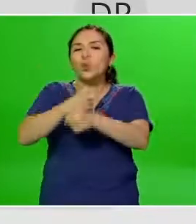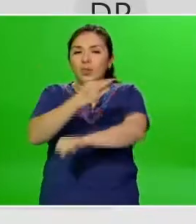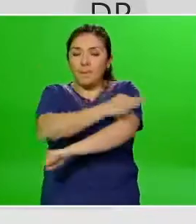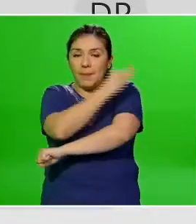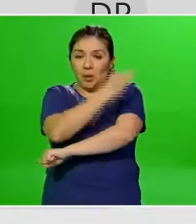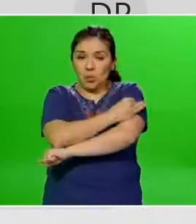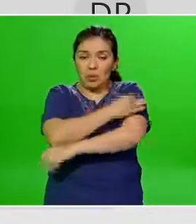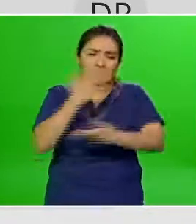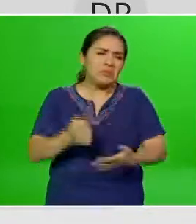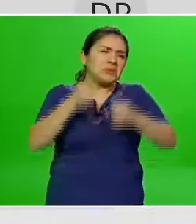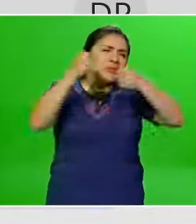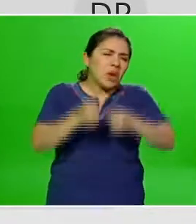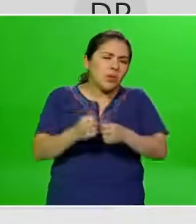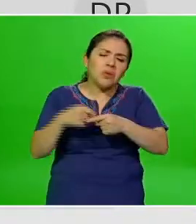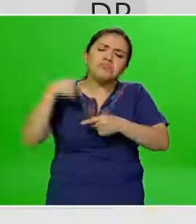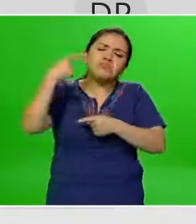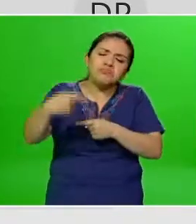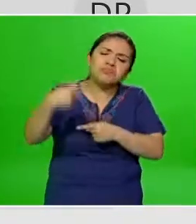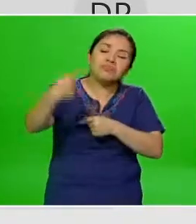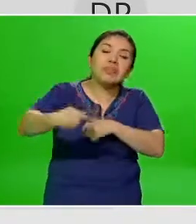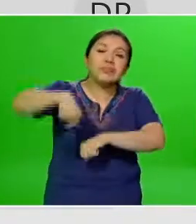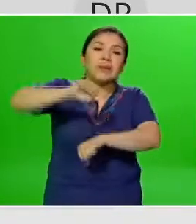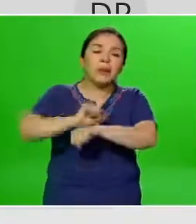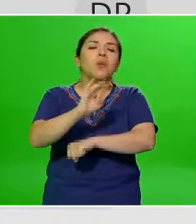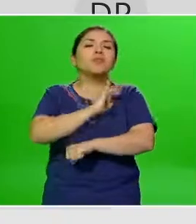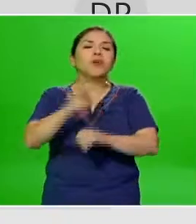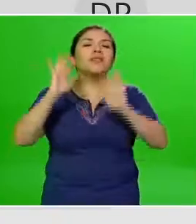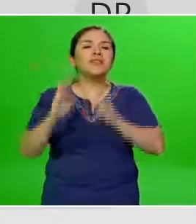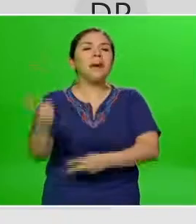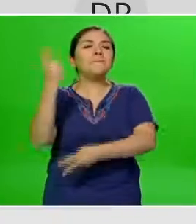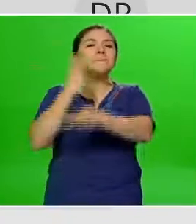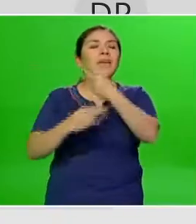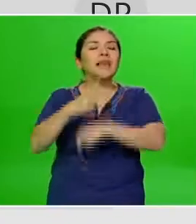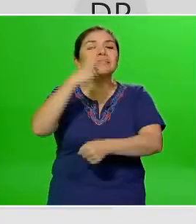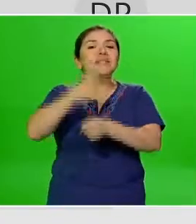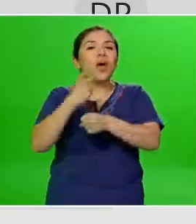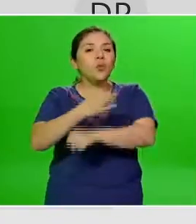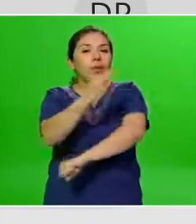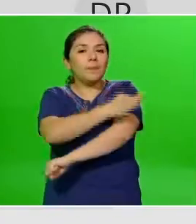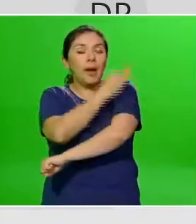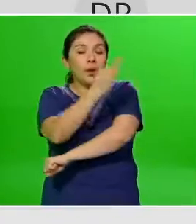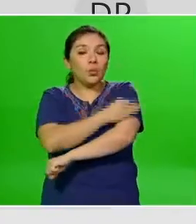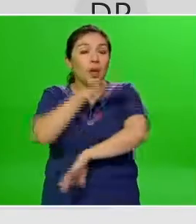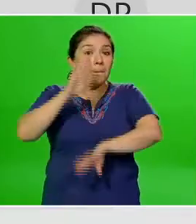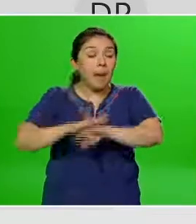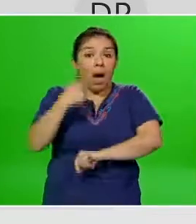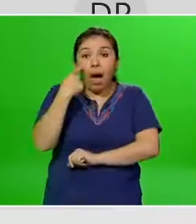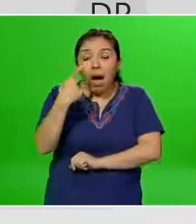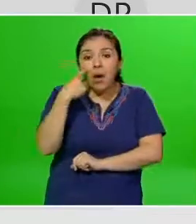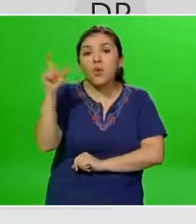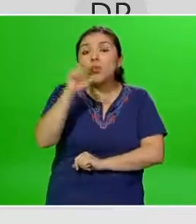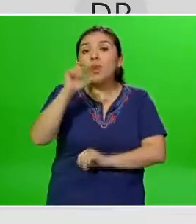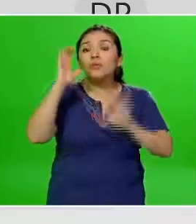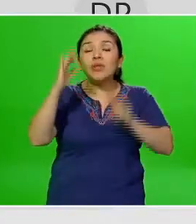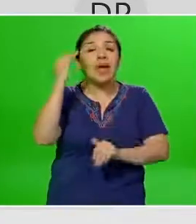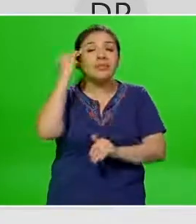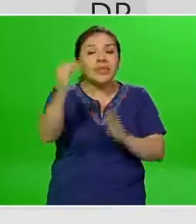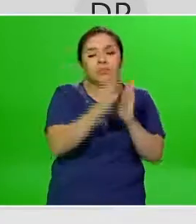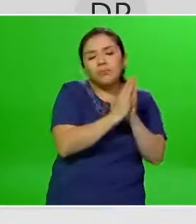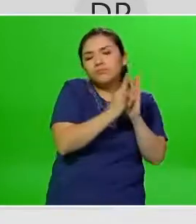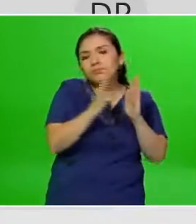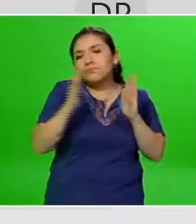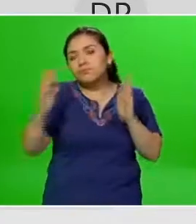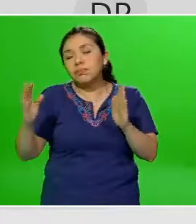que de seguro en siguientes semanas podrán recibir la segunda dosis, sobre todo cuando cumplan la